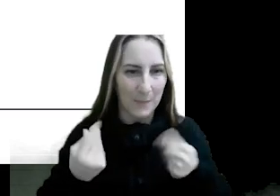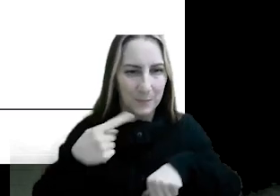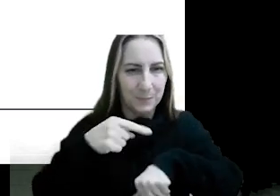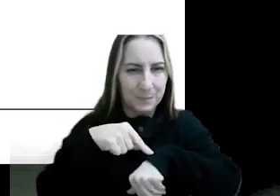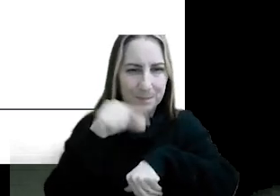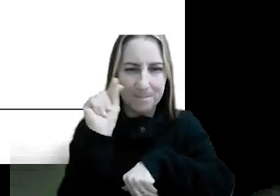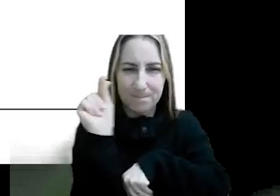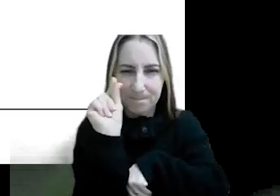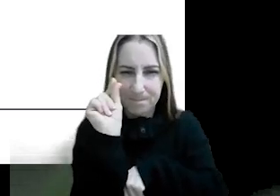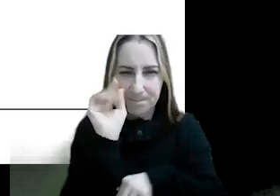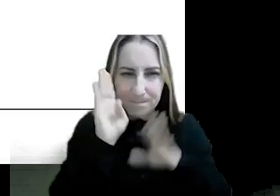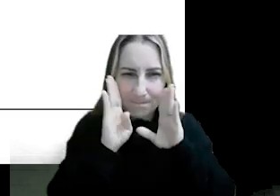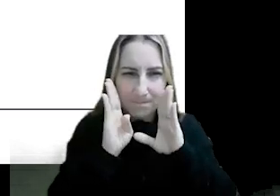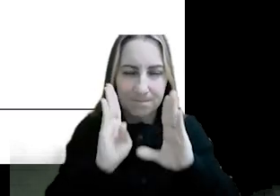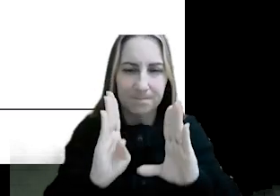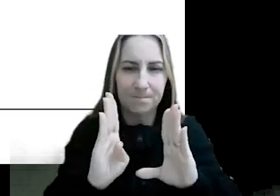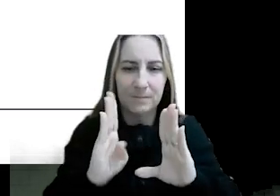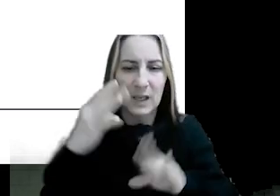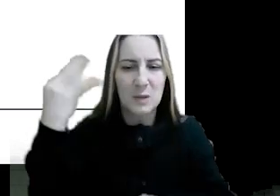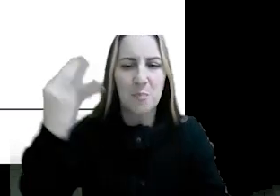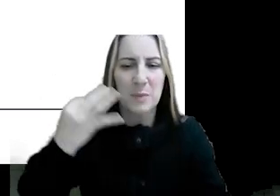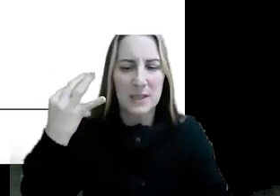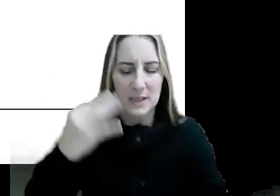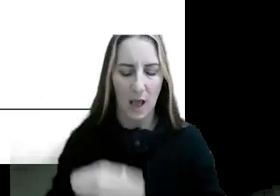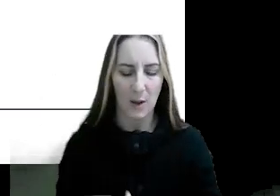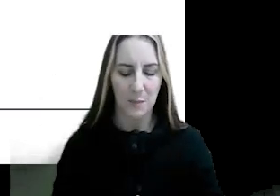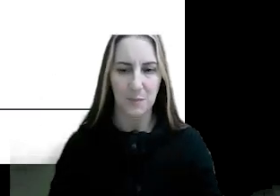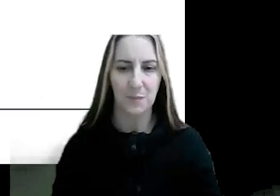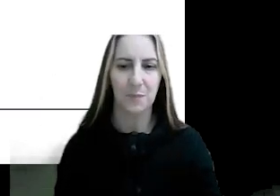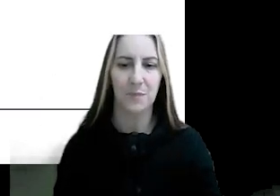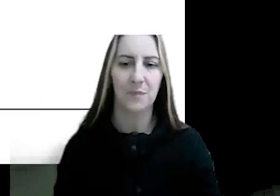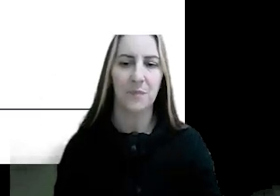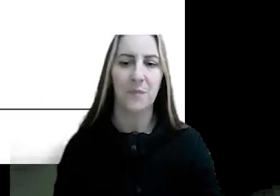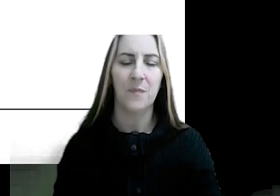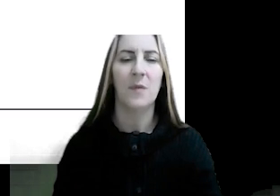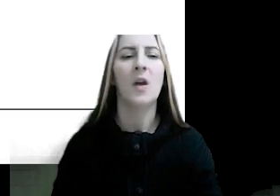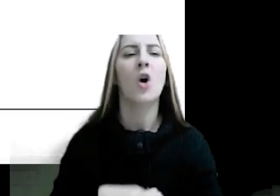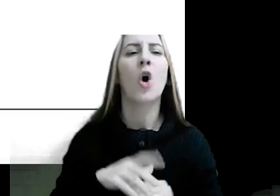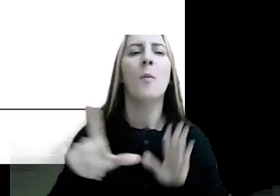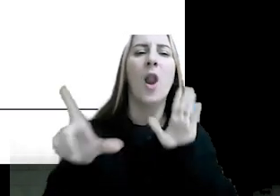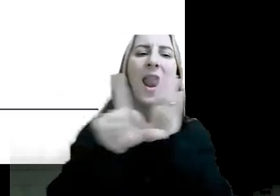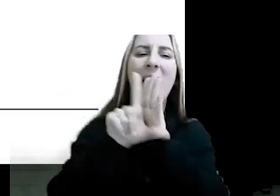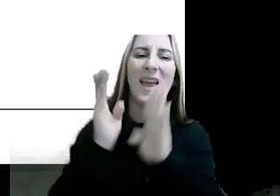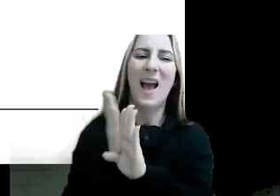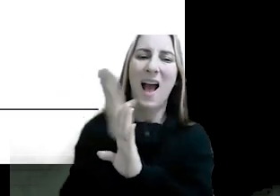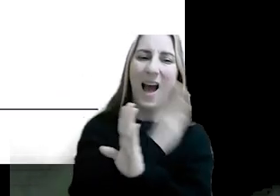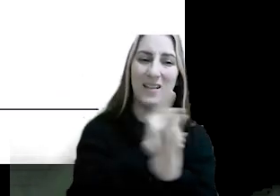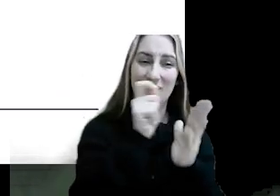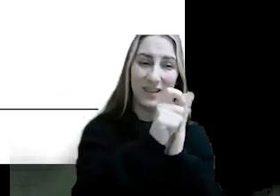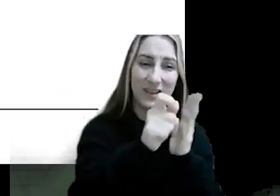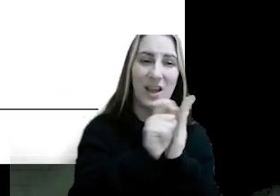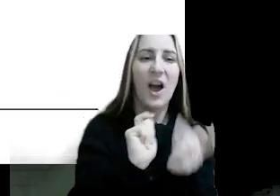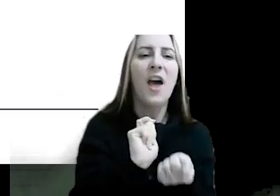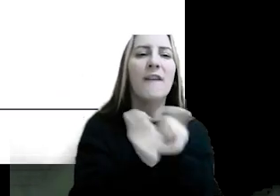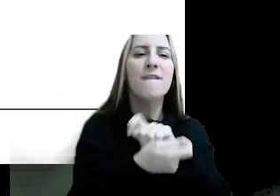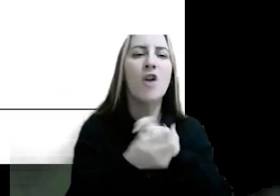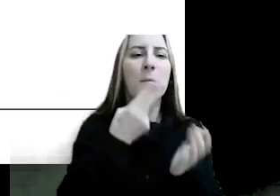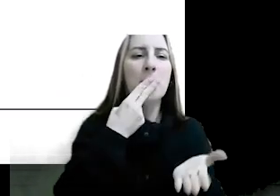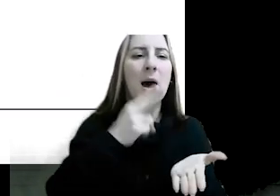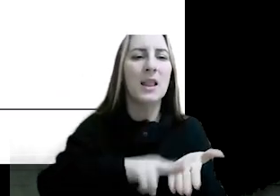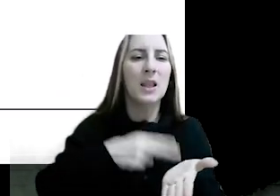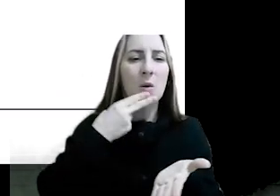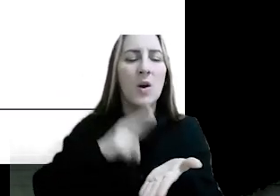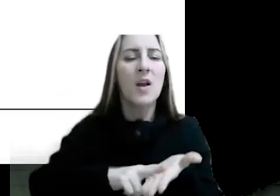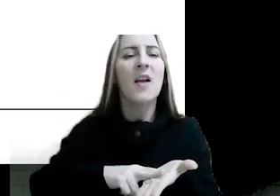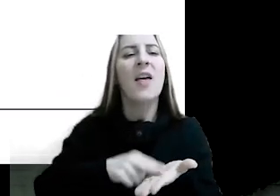detenimiento específico en esto, en la redacción de la ley anterior a la reforma tributaria, en donde el delito de